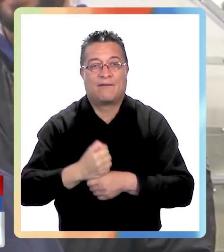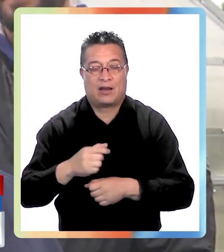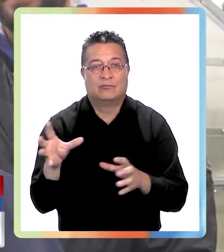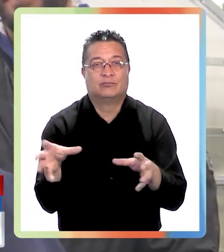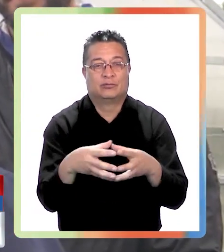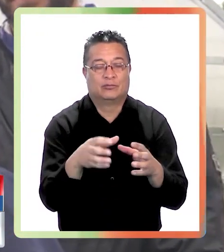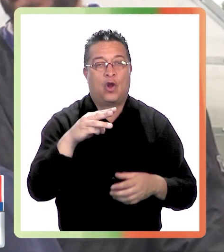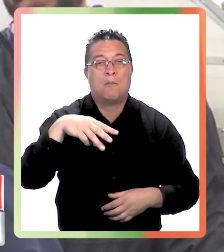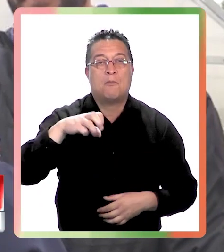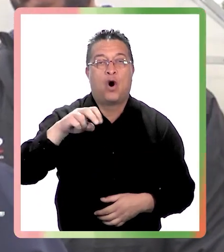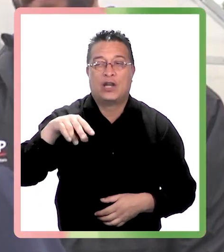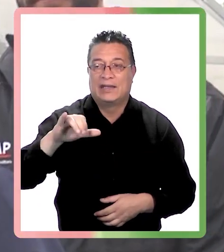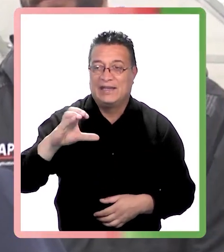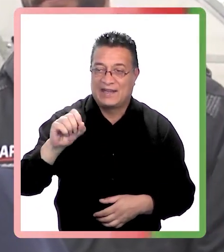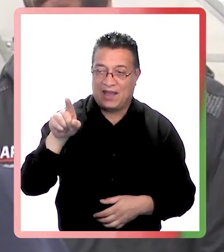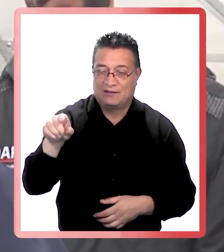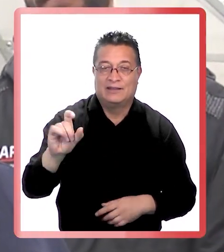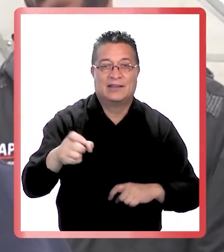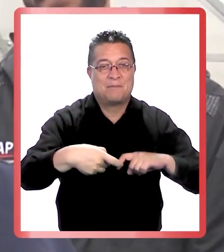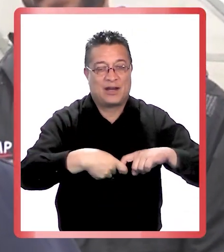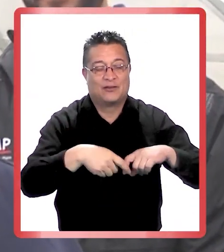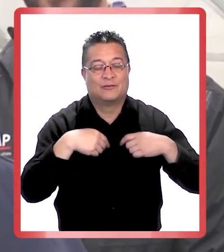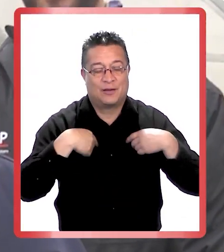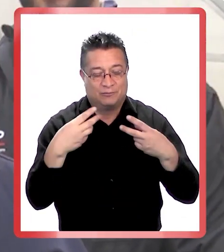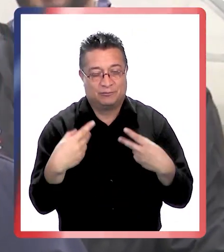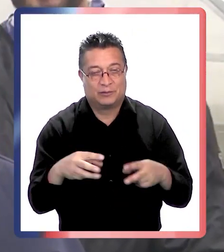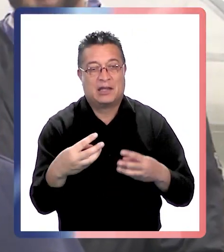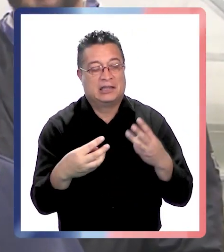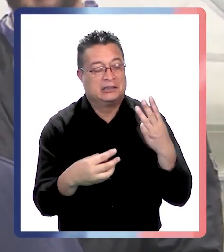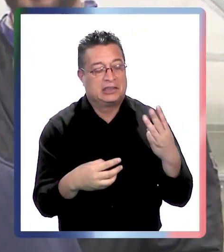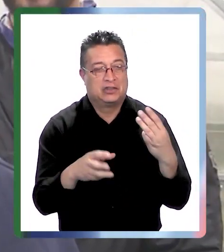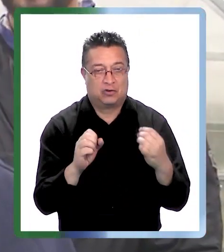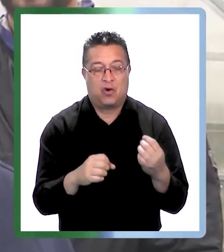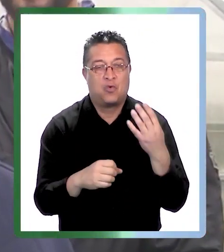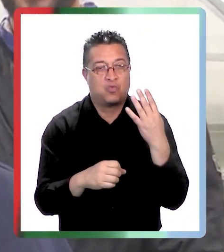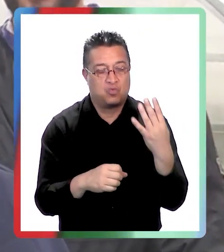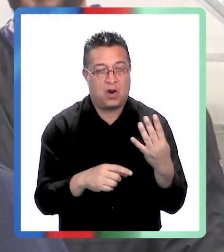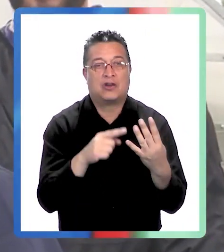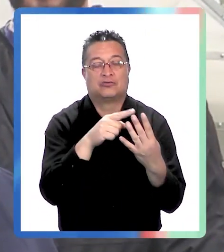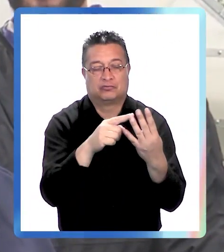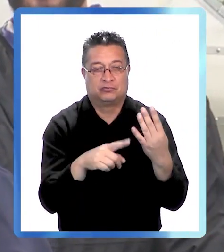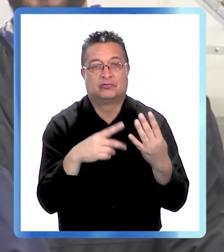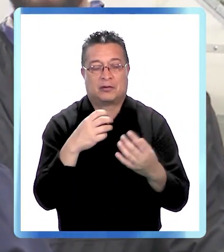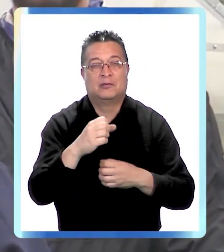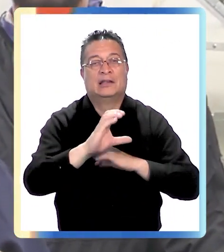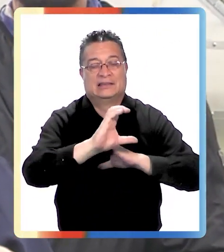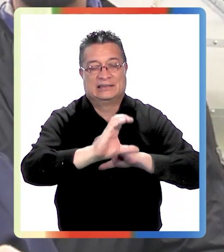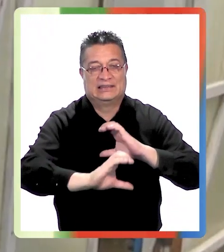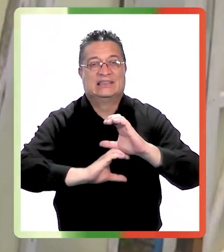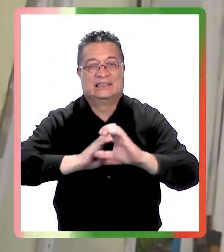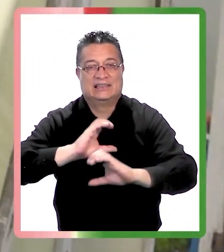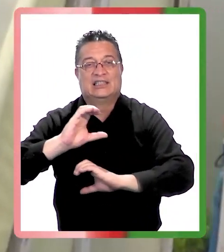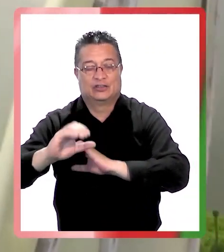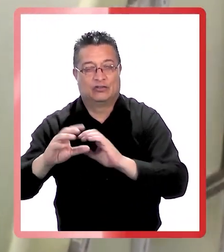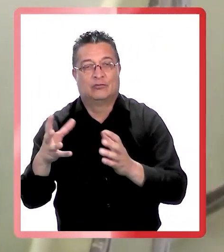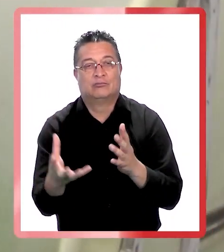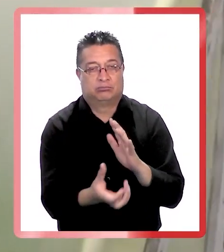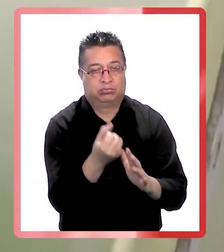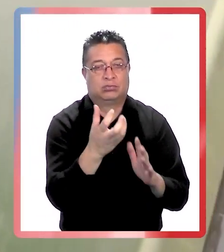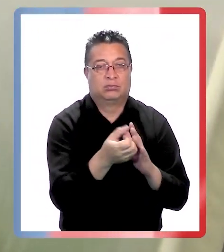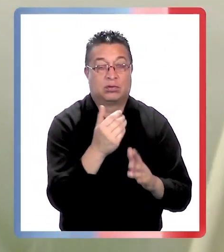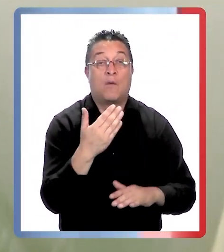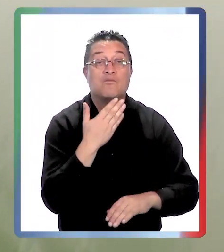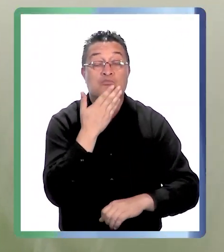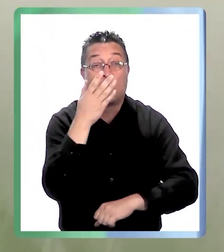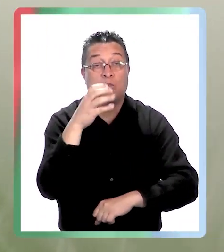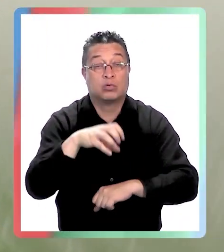de la señora Mónica y su marido, nos permiten ya tener 3 y hasta 4 en algunos años ciclos de producción. En Punta